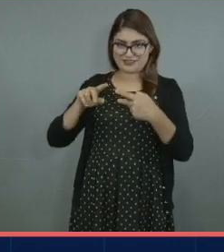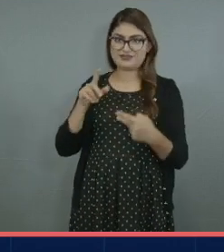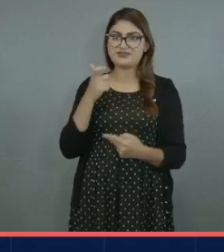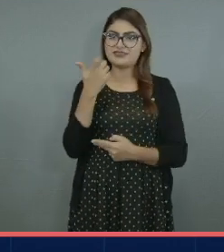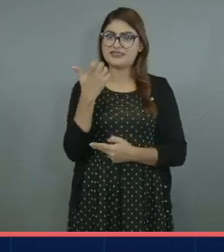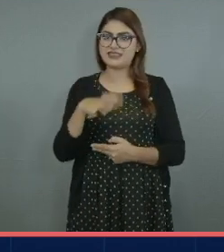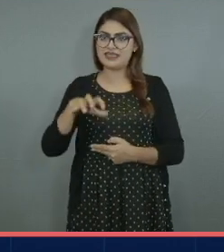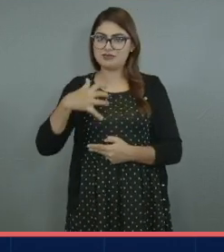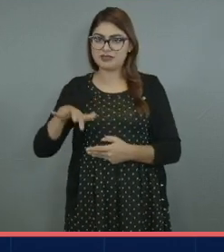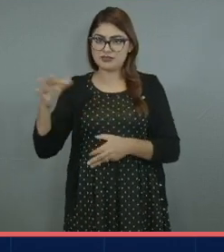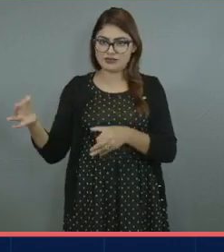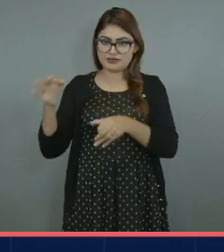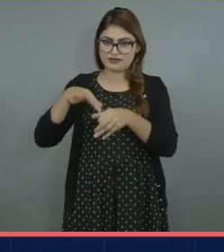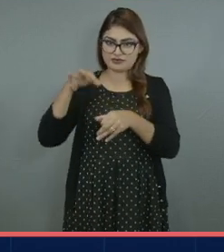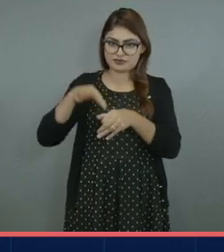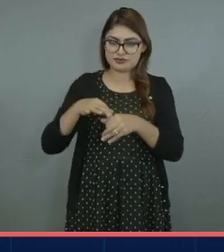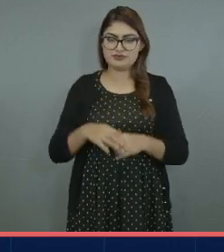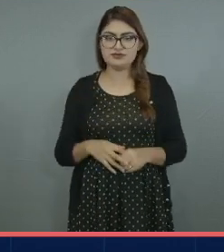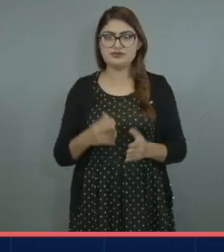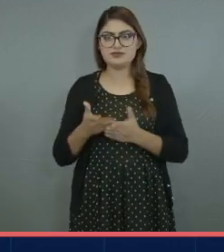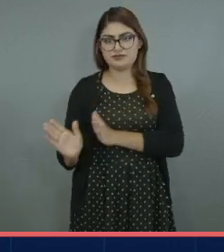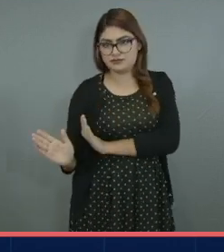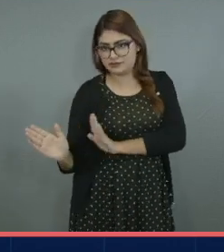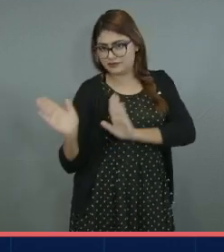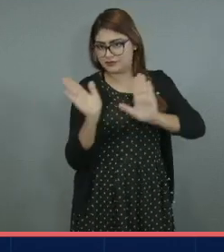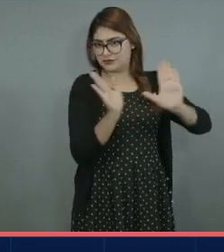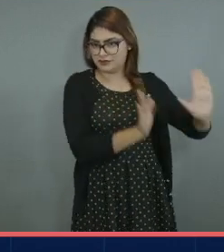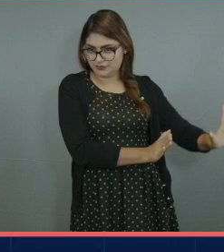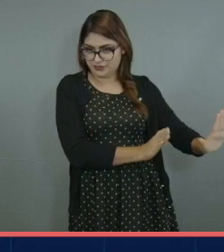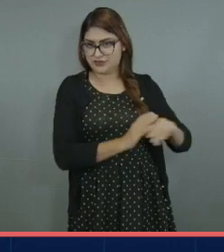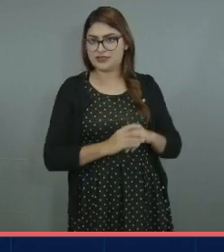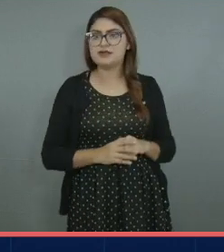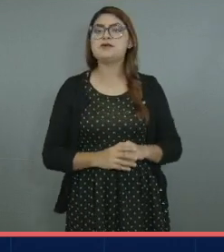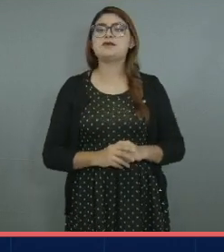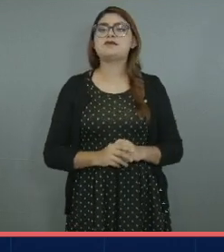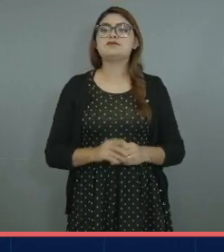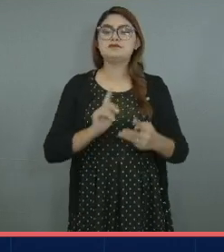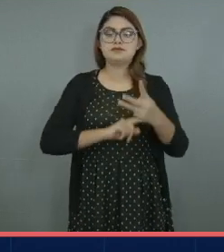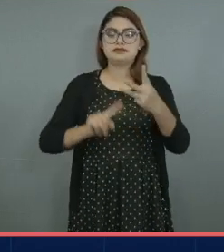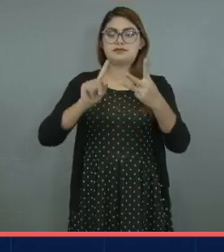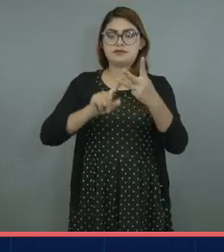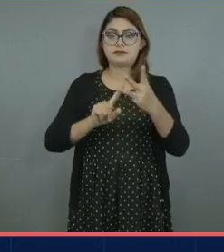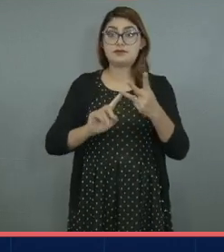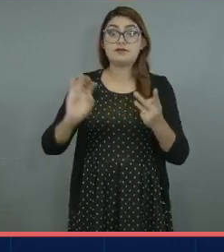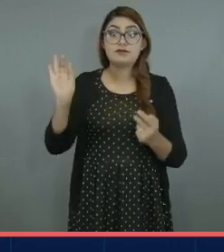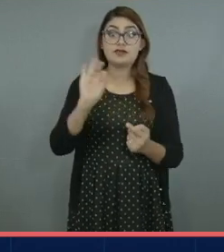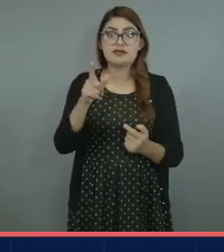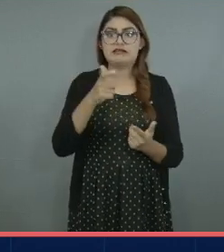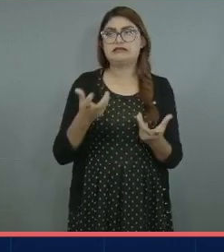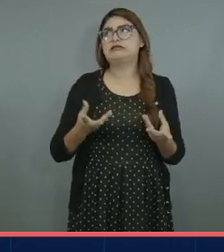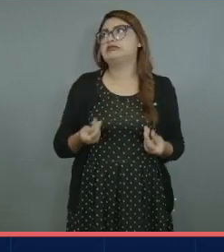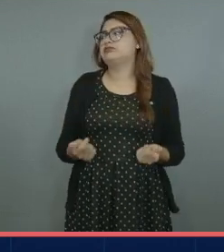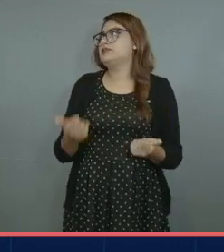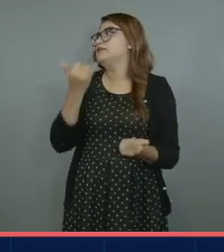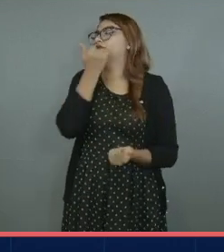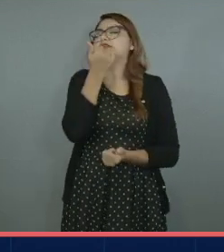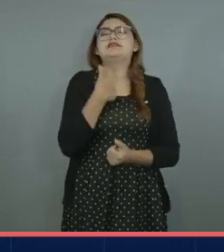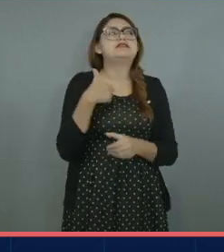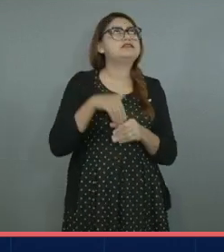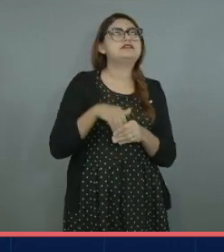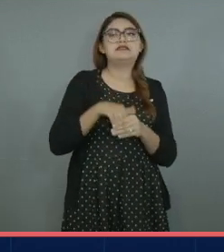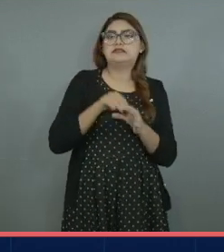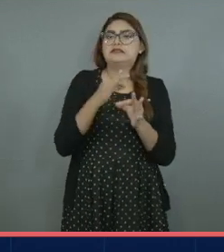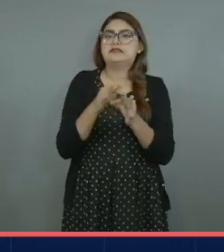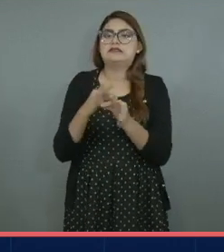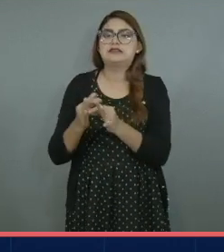otro. Una moneda al día. Si de plano somos bien, pero bien gastalones, o la disciplina no se nos